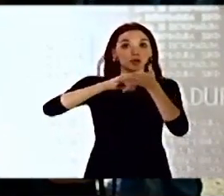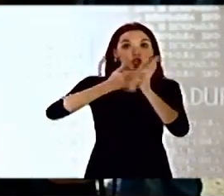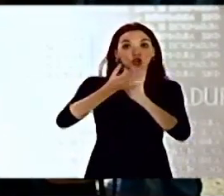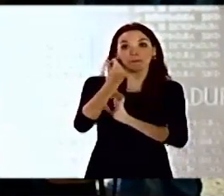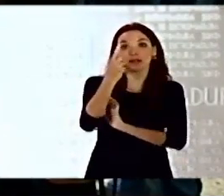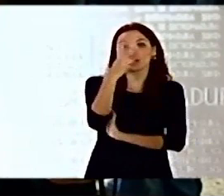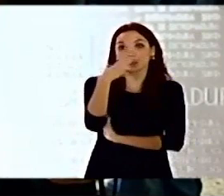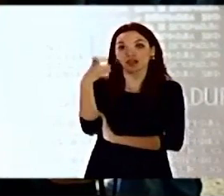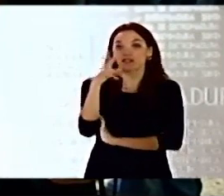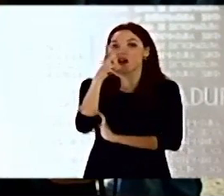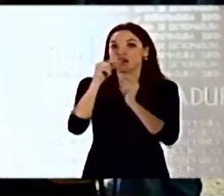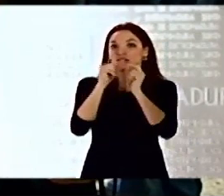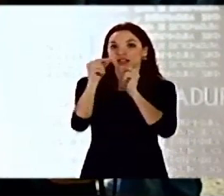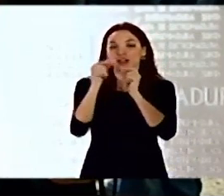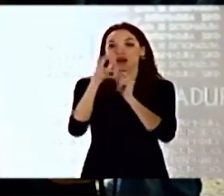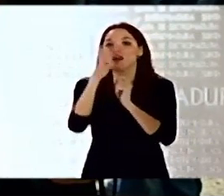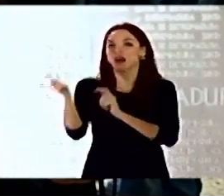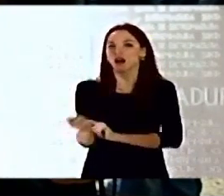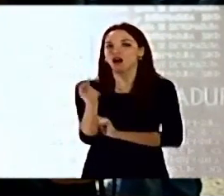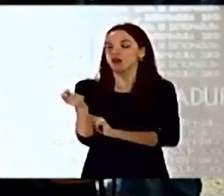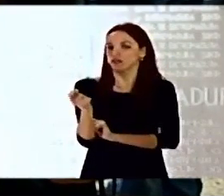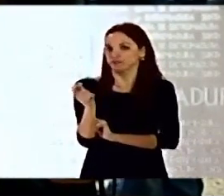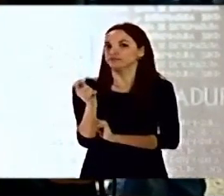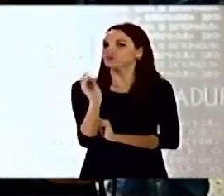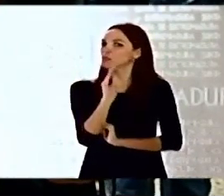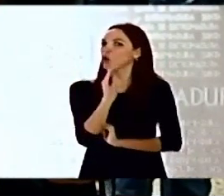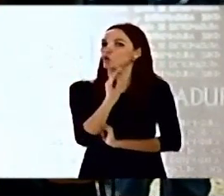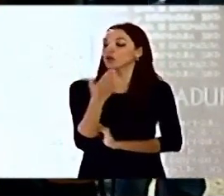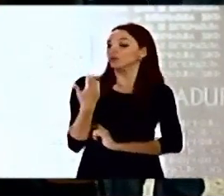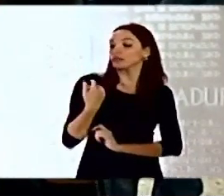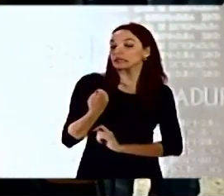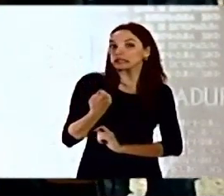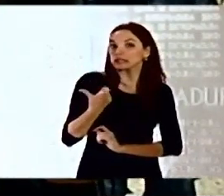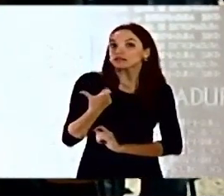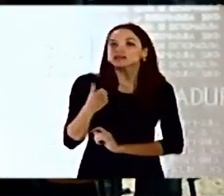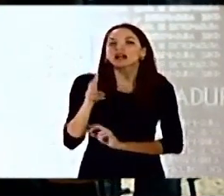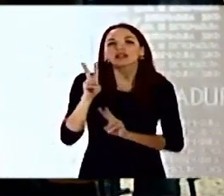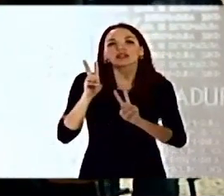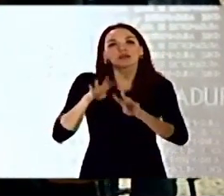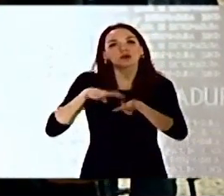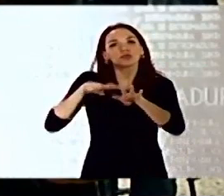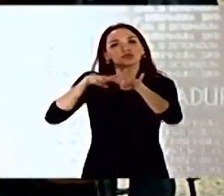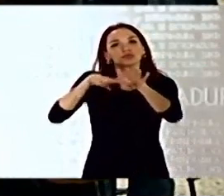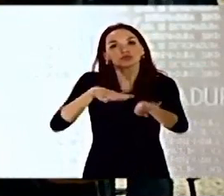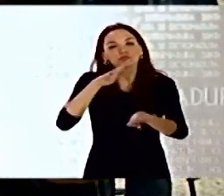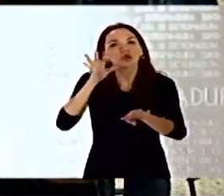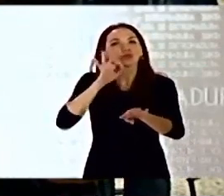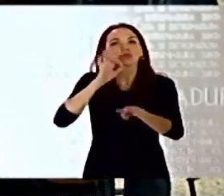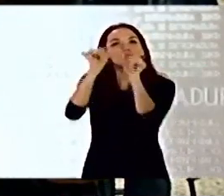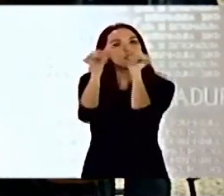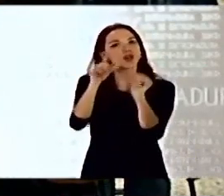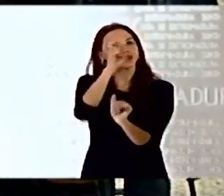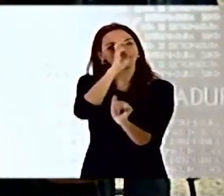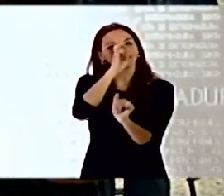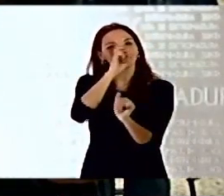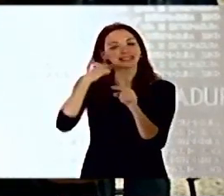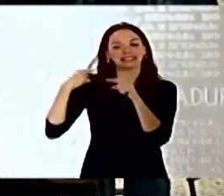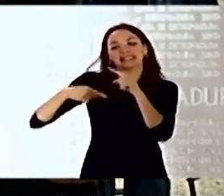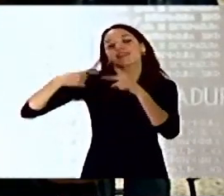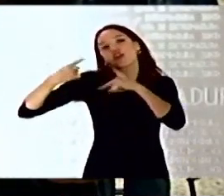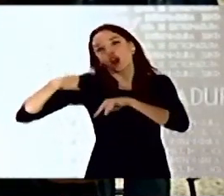regadío. Hace poco hubo una manifestación con respecto a los agricultores, los olivareros del modelo antiguo, modelo tradicional, como lo queríamos